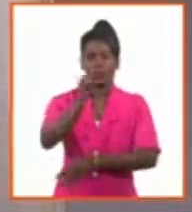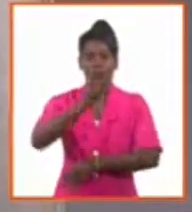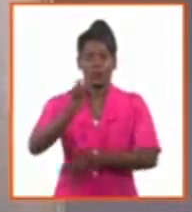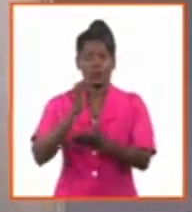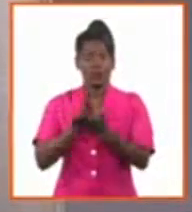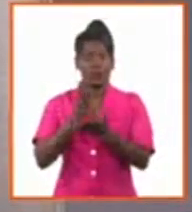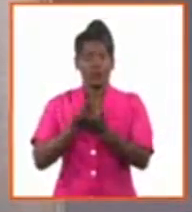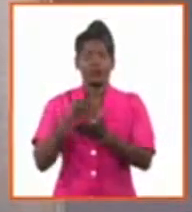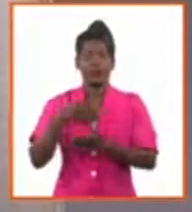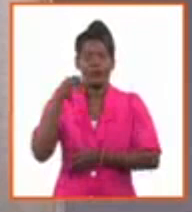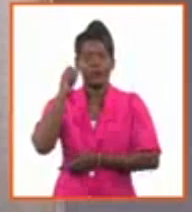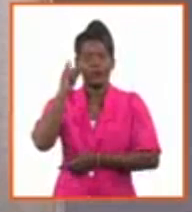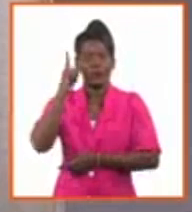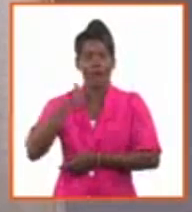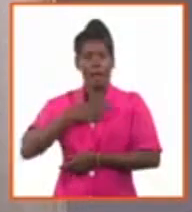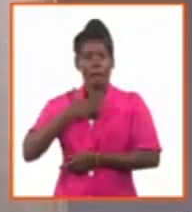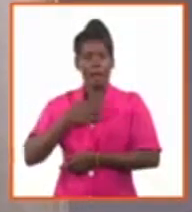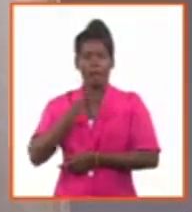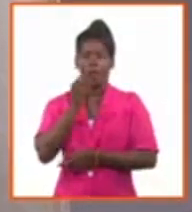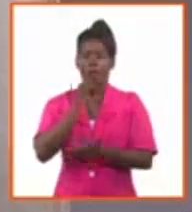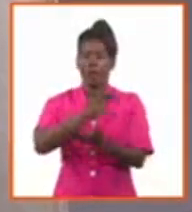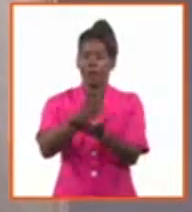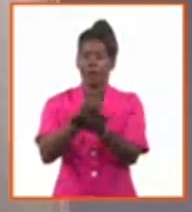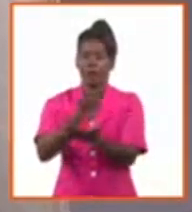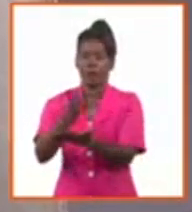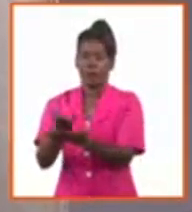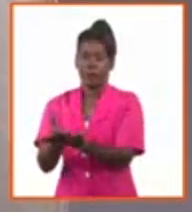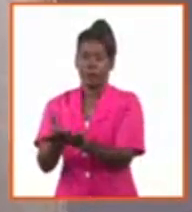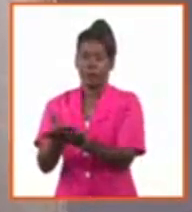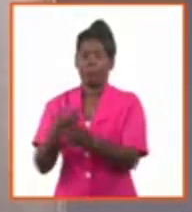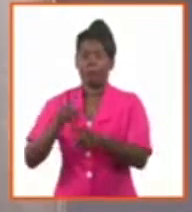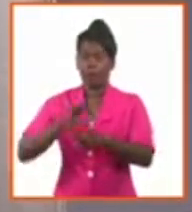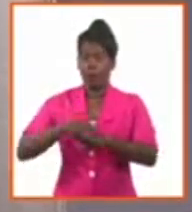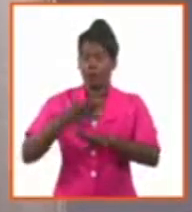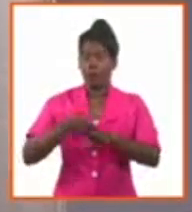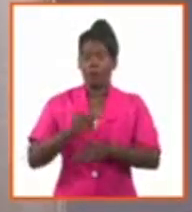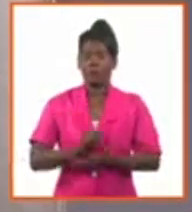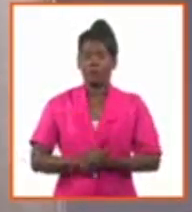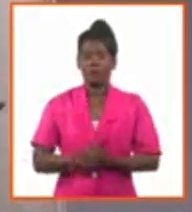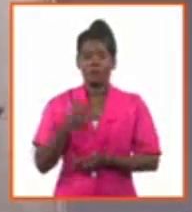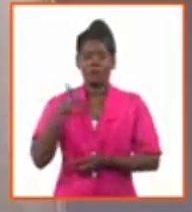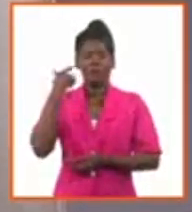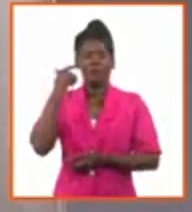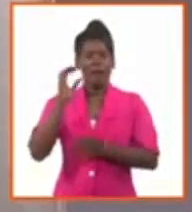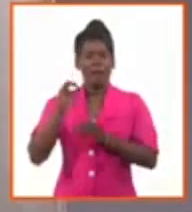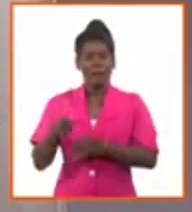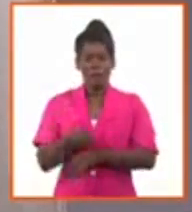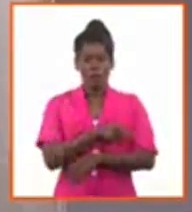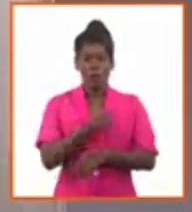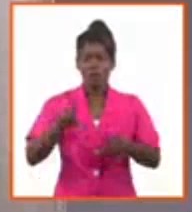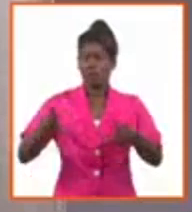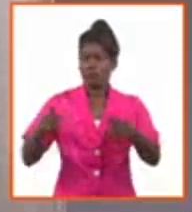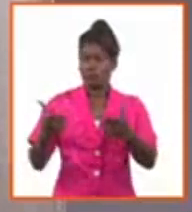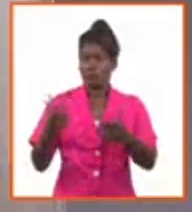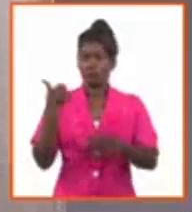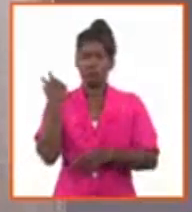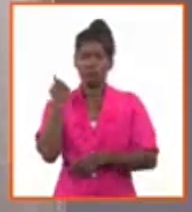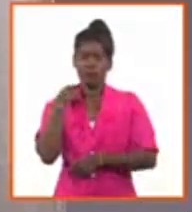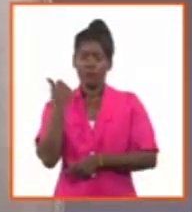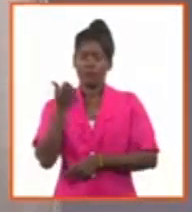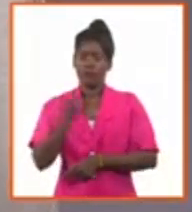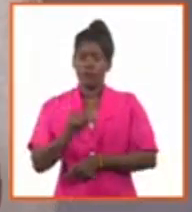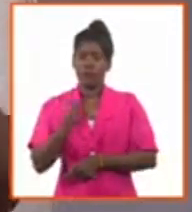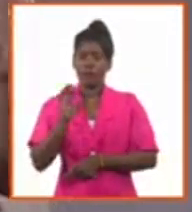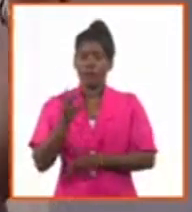la comunidad. Desde que lanzamos el 10º Congreso en la Marcha de las Antorchas, redactamos